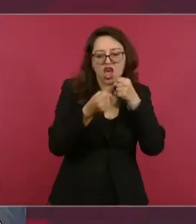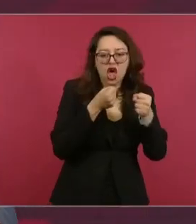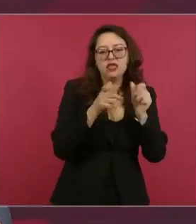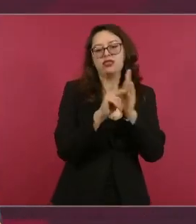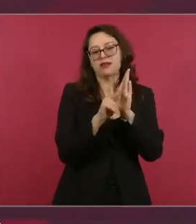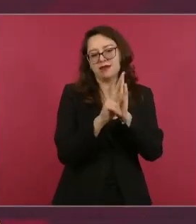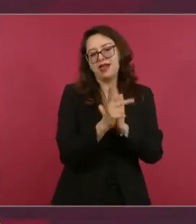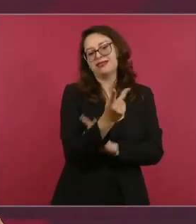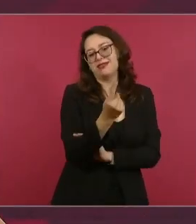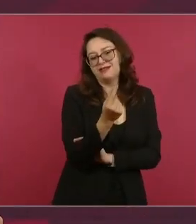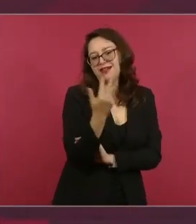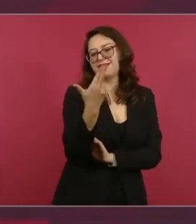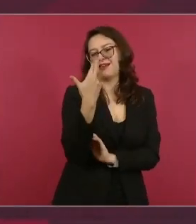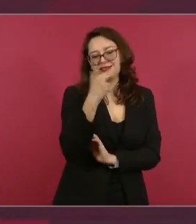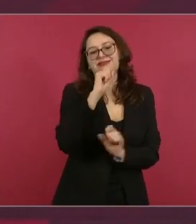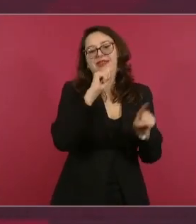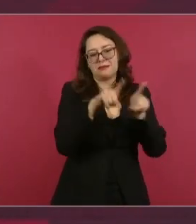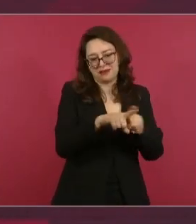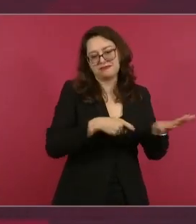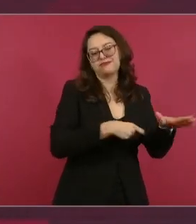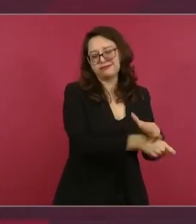Entonces,